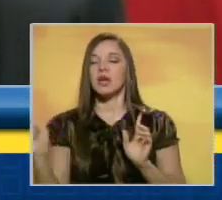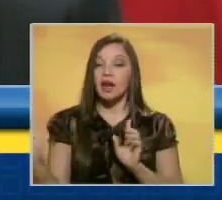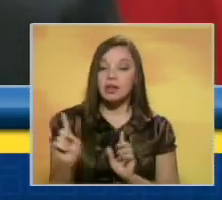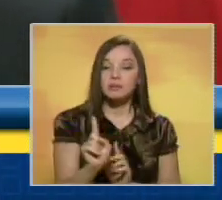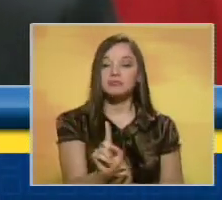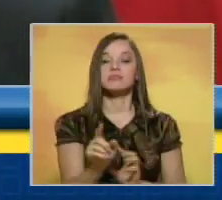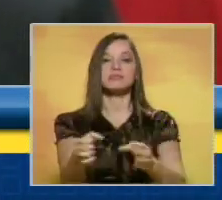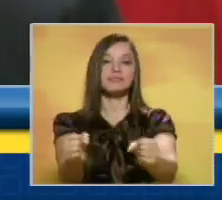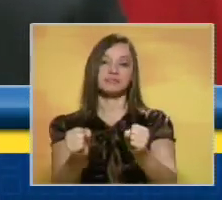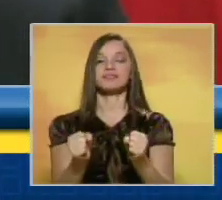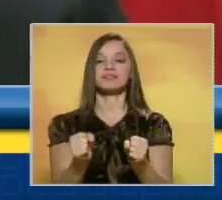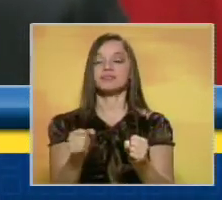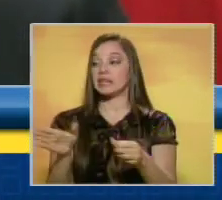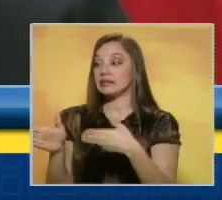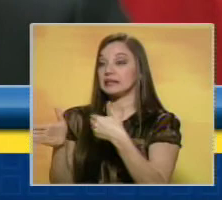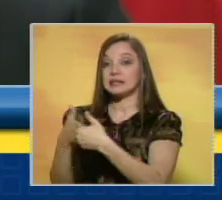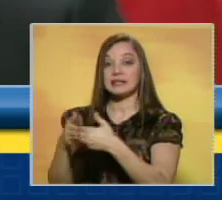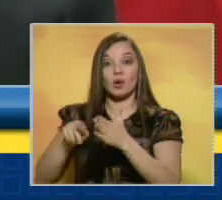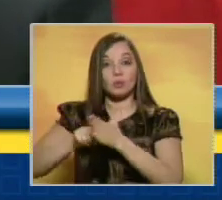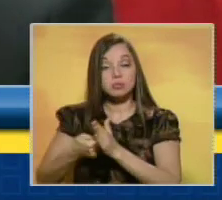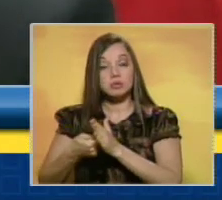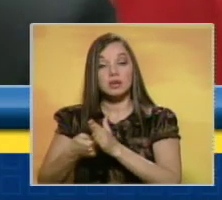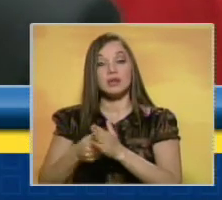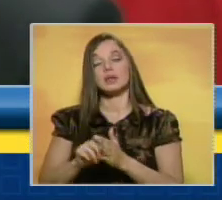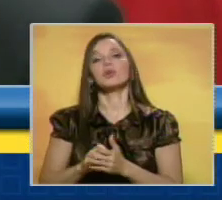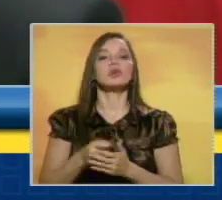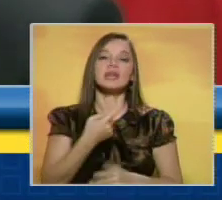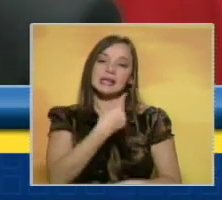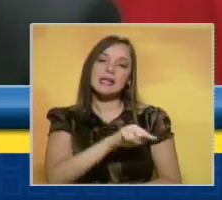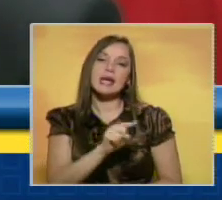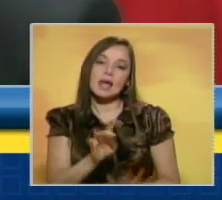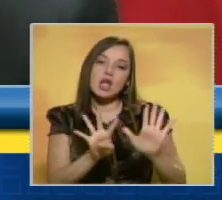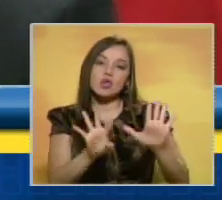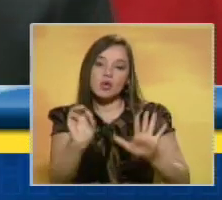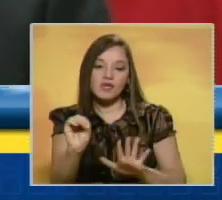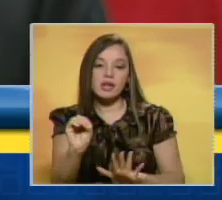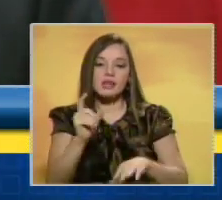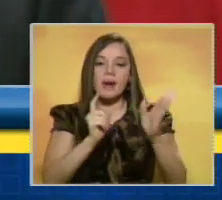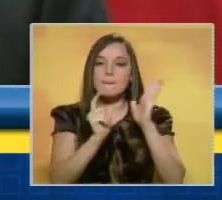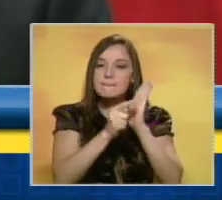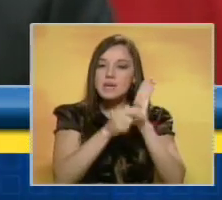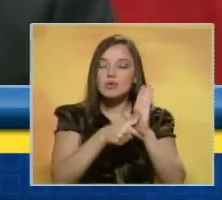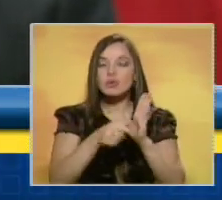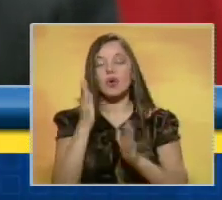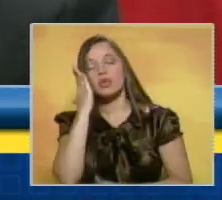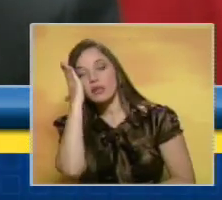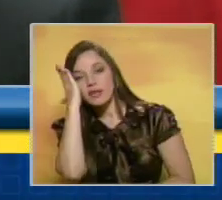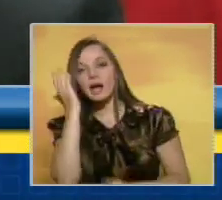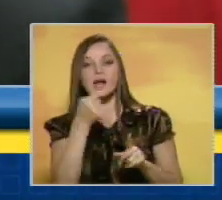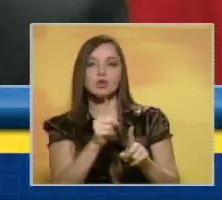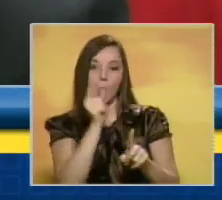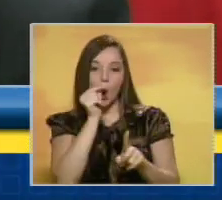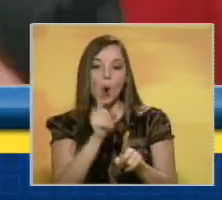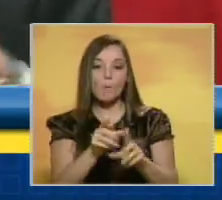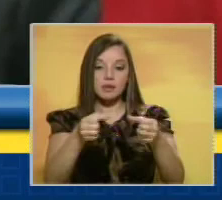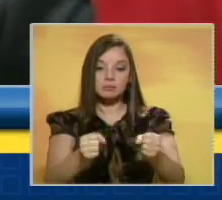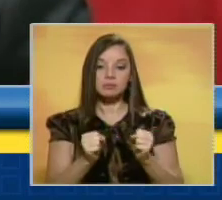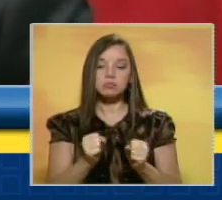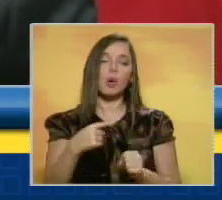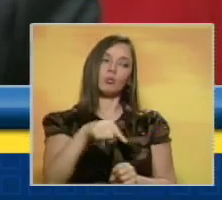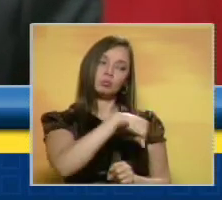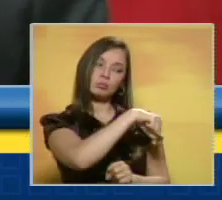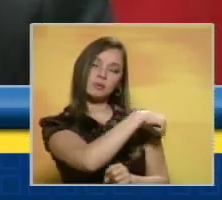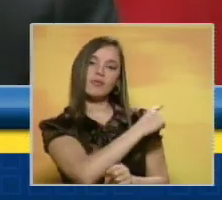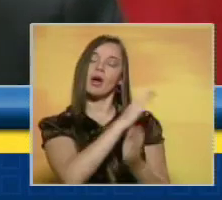Es como 1000 metros por minuto, lo cual es legítimo, pero no tenía ninguna razón para hacerlo.